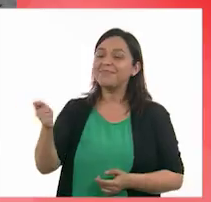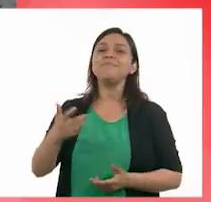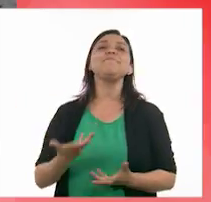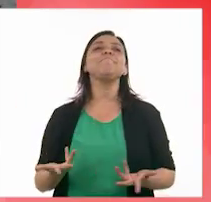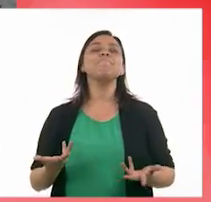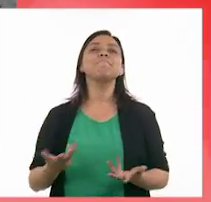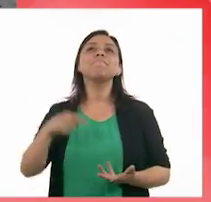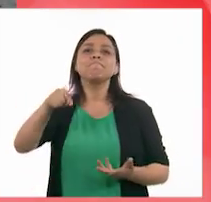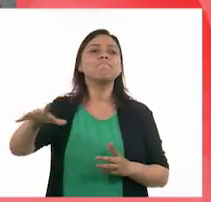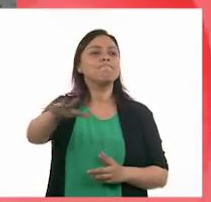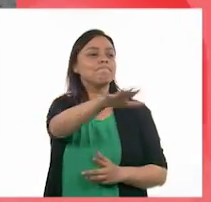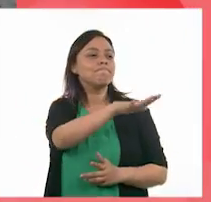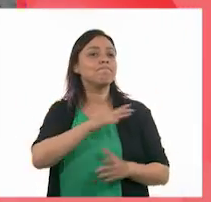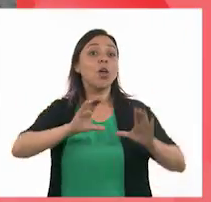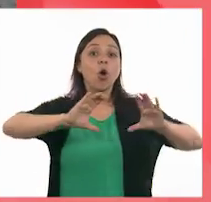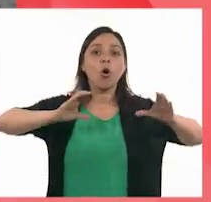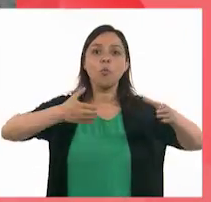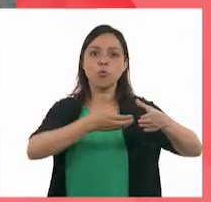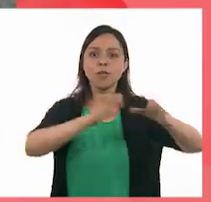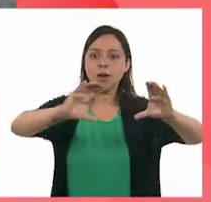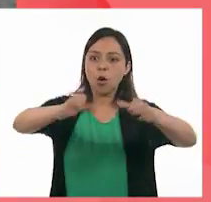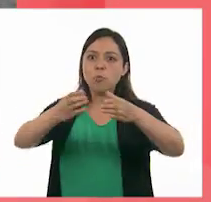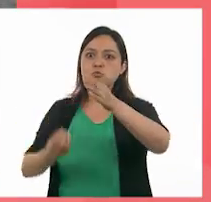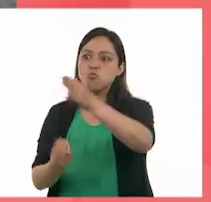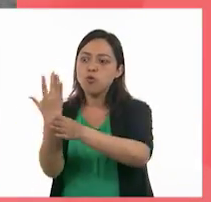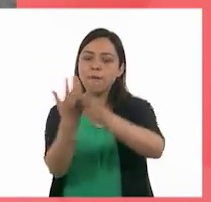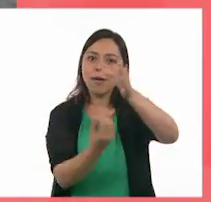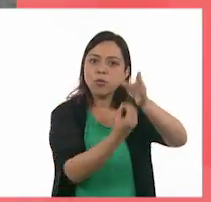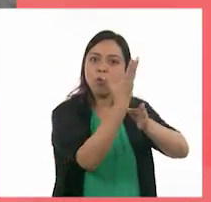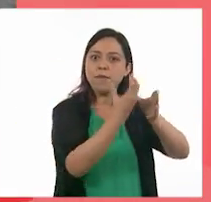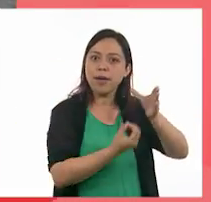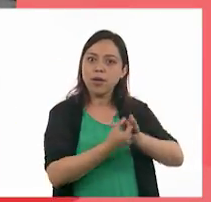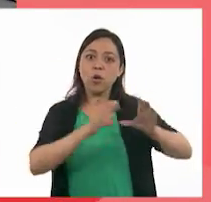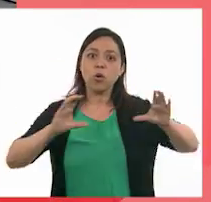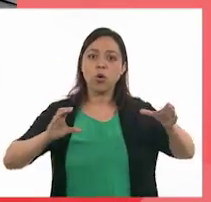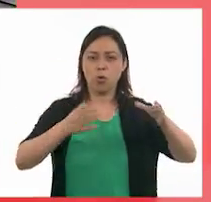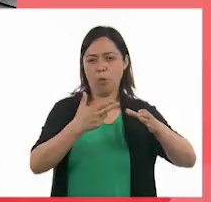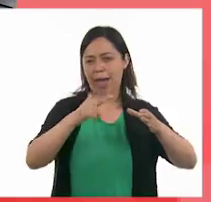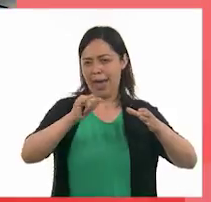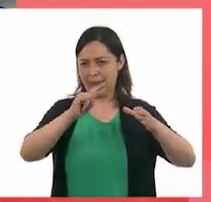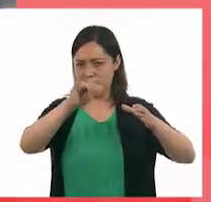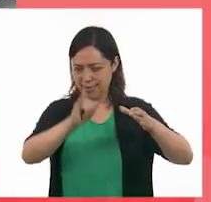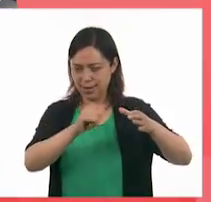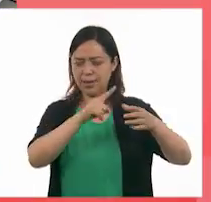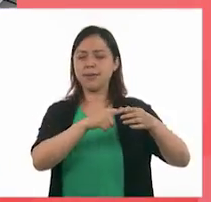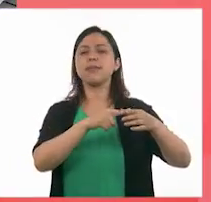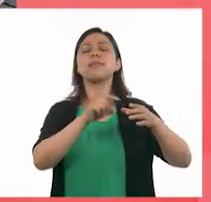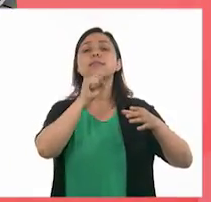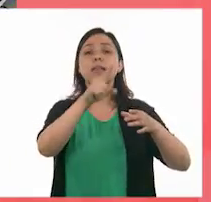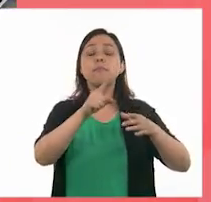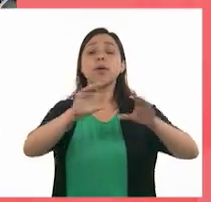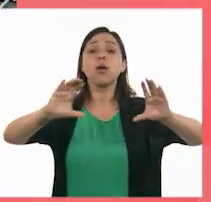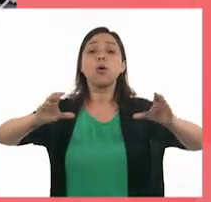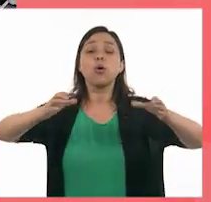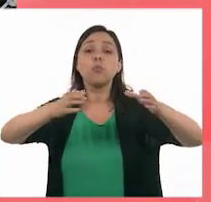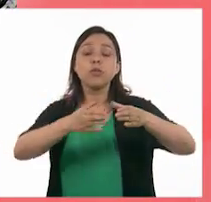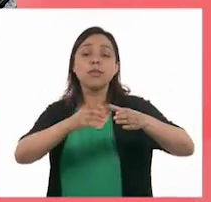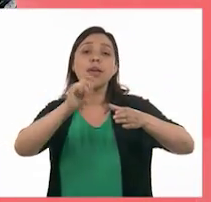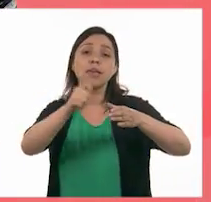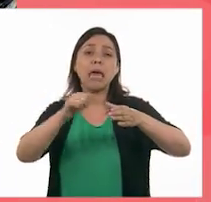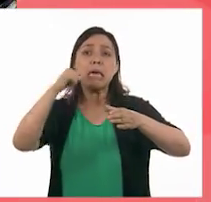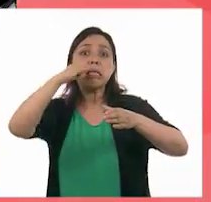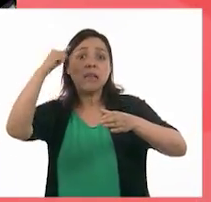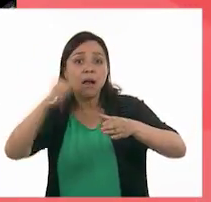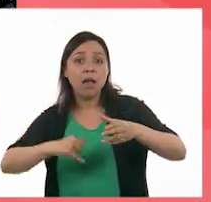se hacen comunidades, ¿no? Podemos encontrar la comunidad, como te dije, de haitianos, Inclusive también podemos encontrar comunidades de